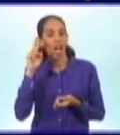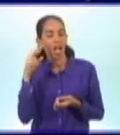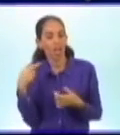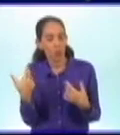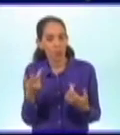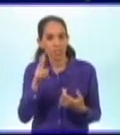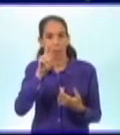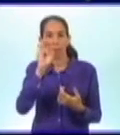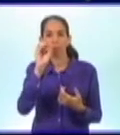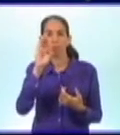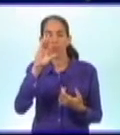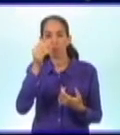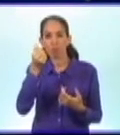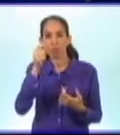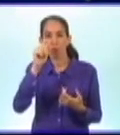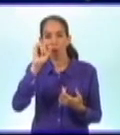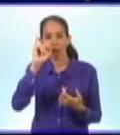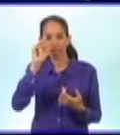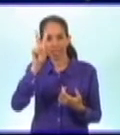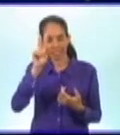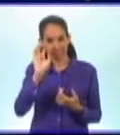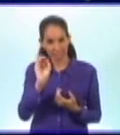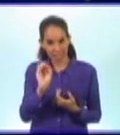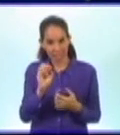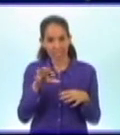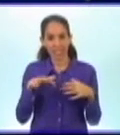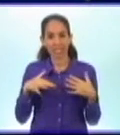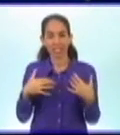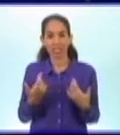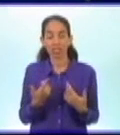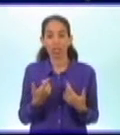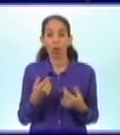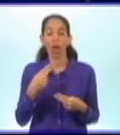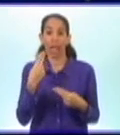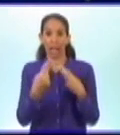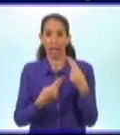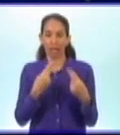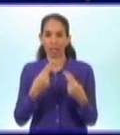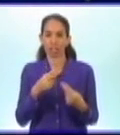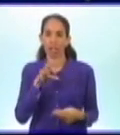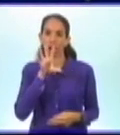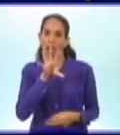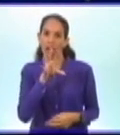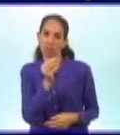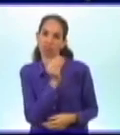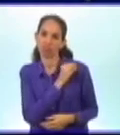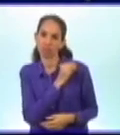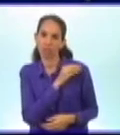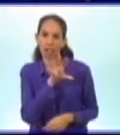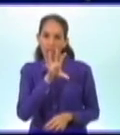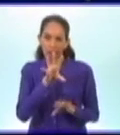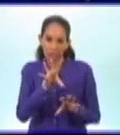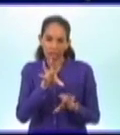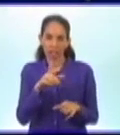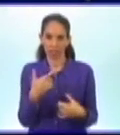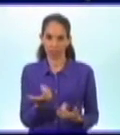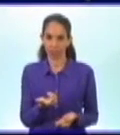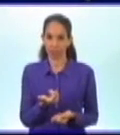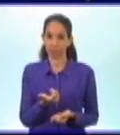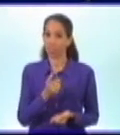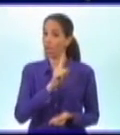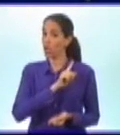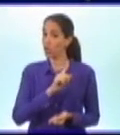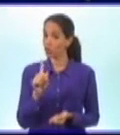vocativo es la palabra que se utiliza para hacer una apelación, un llamado de atención. Por lo tanto, no